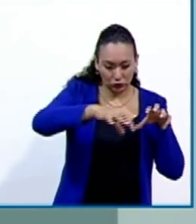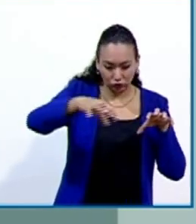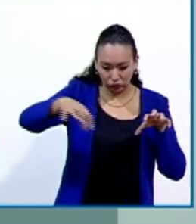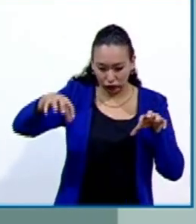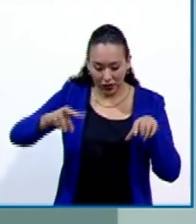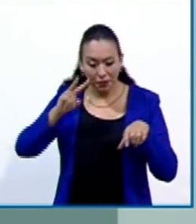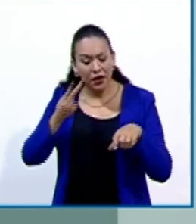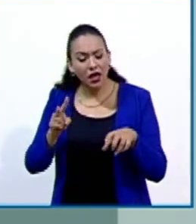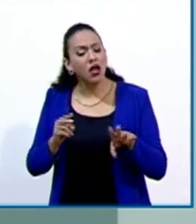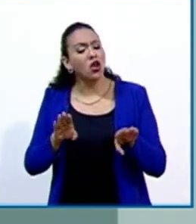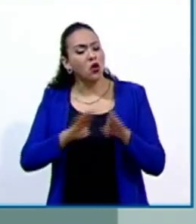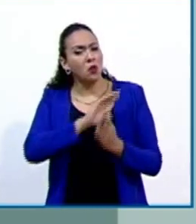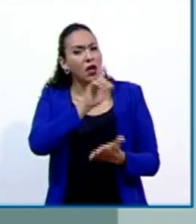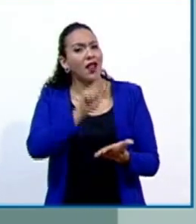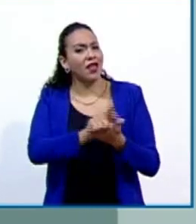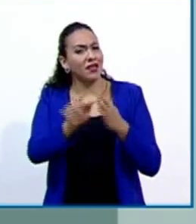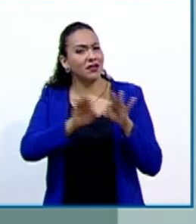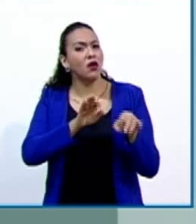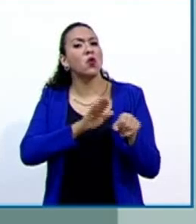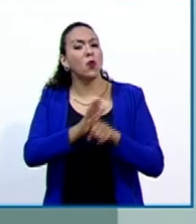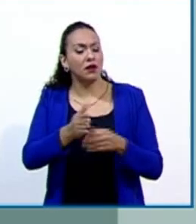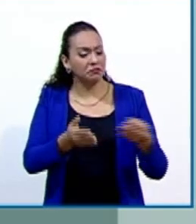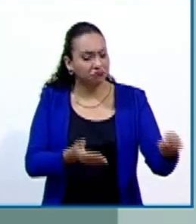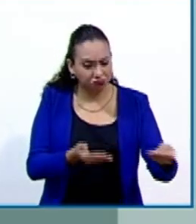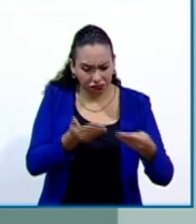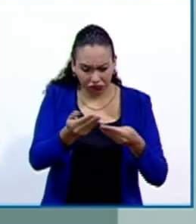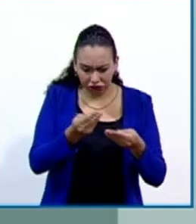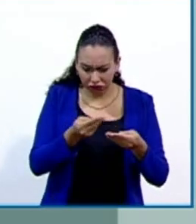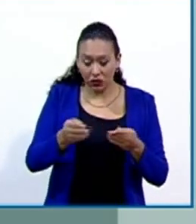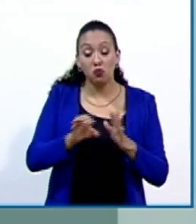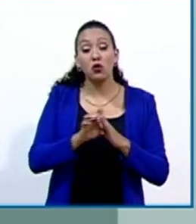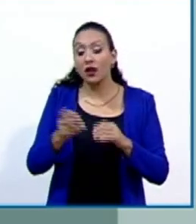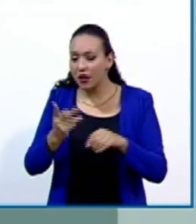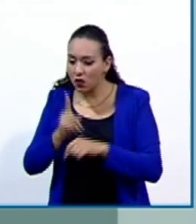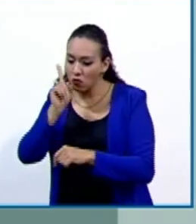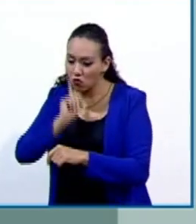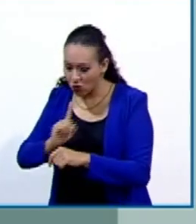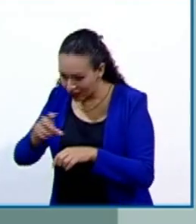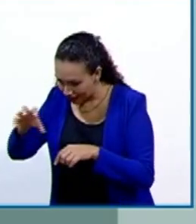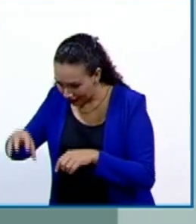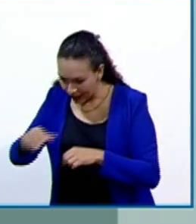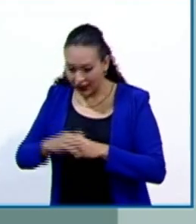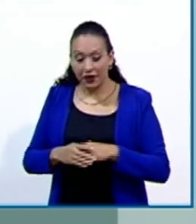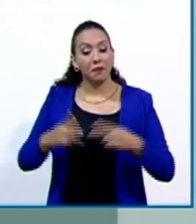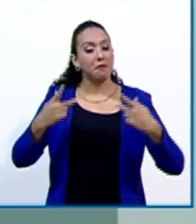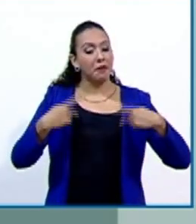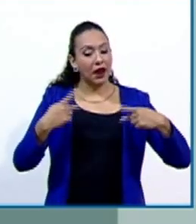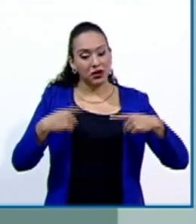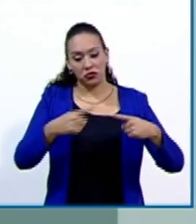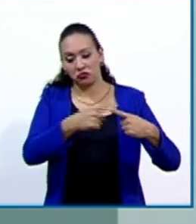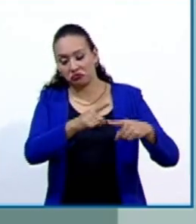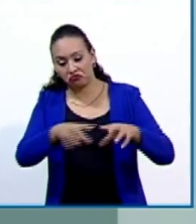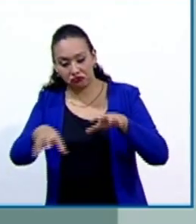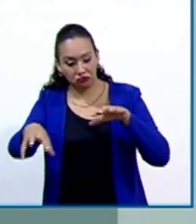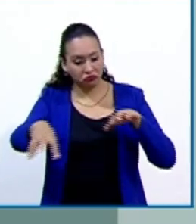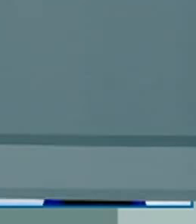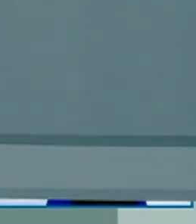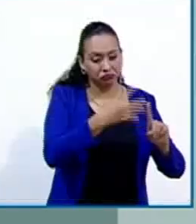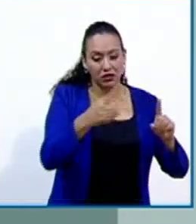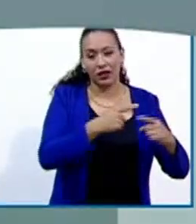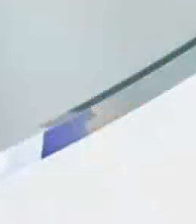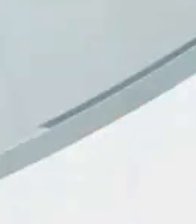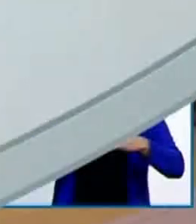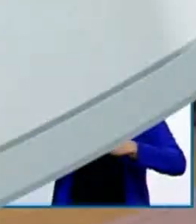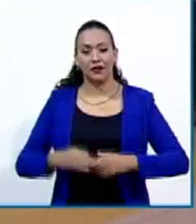sumamente o hiperprecarizados, desarrollados por mujeres, personas sexodisidentes.